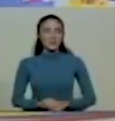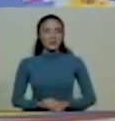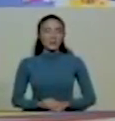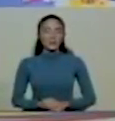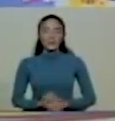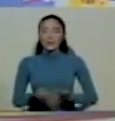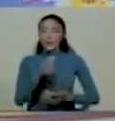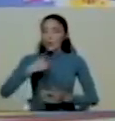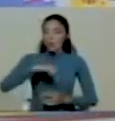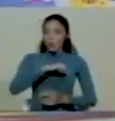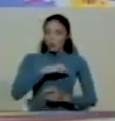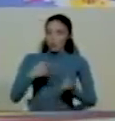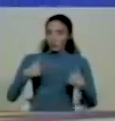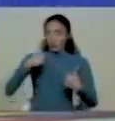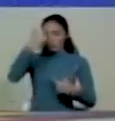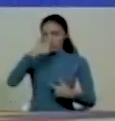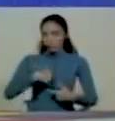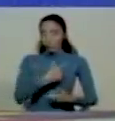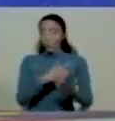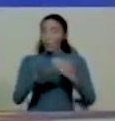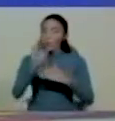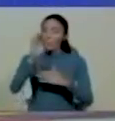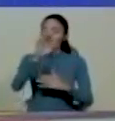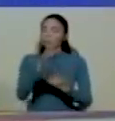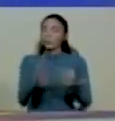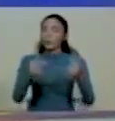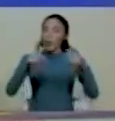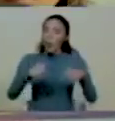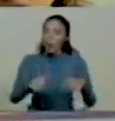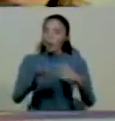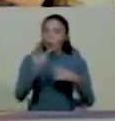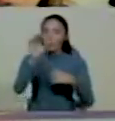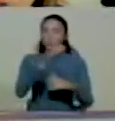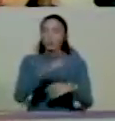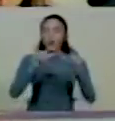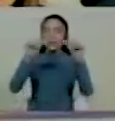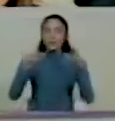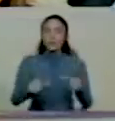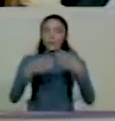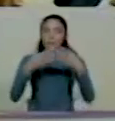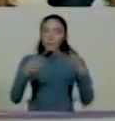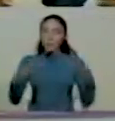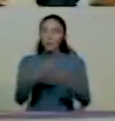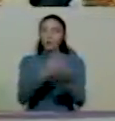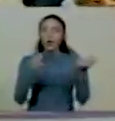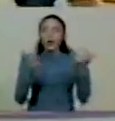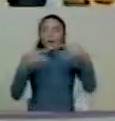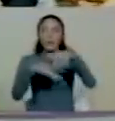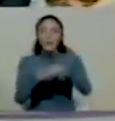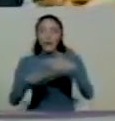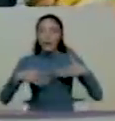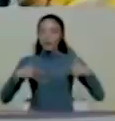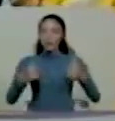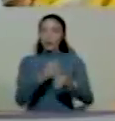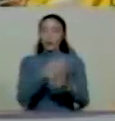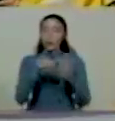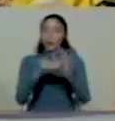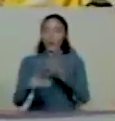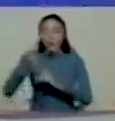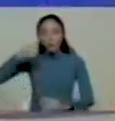hoy y lo que va a ser el futuro del sistema público integrado de salud como derecho del